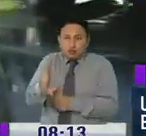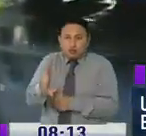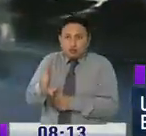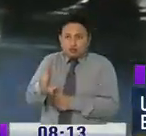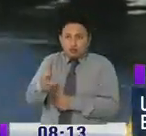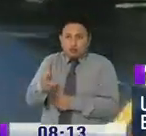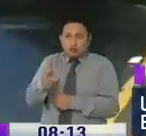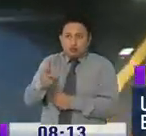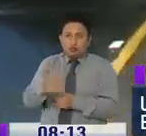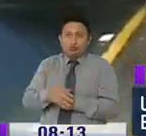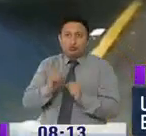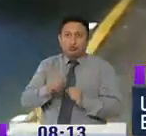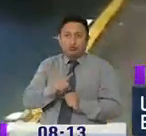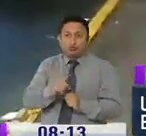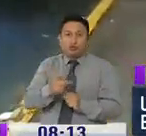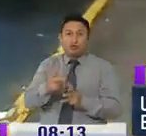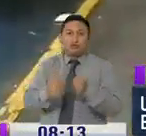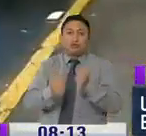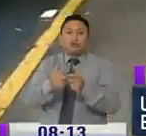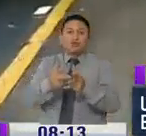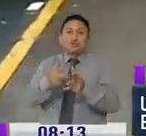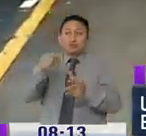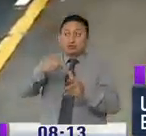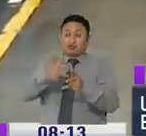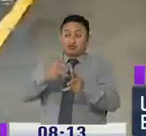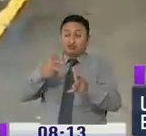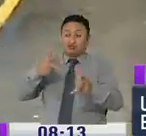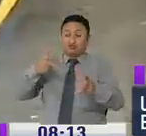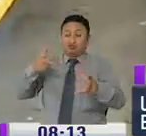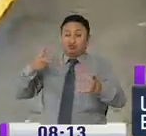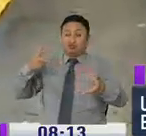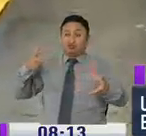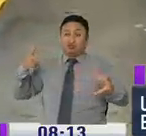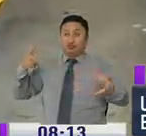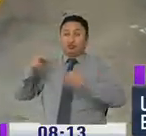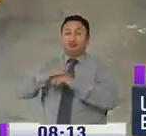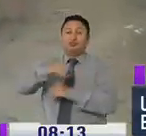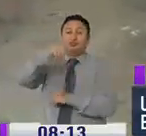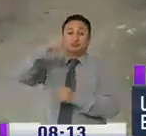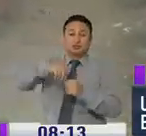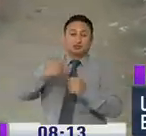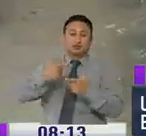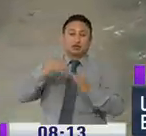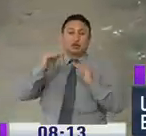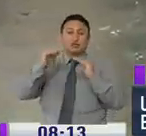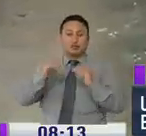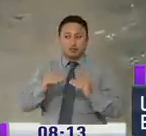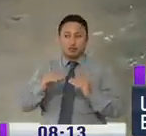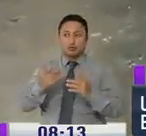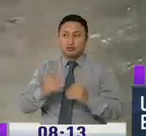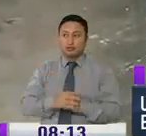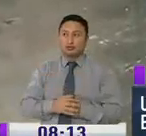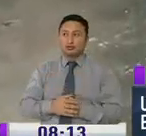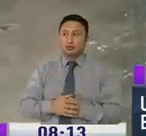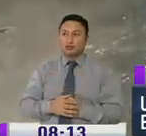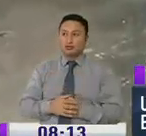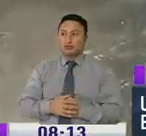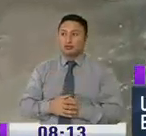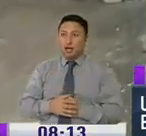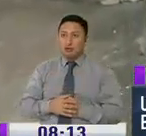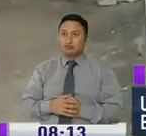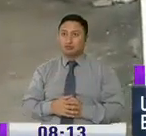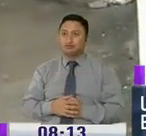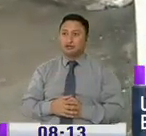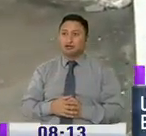este lugar para que así la congestión vehicular grande que hay aquí en el sector de la Y, en el norte de la capital, pueda un poco fluir también y